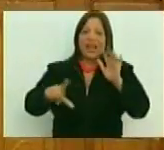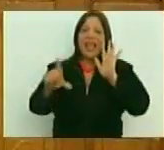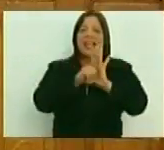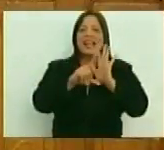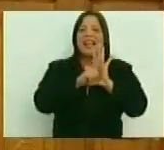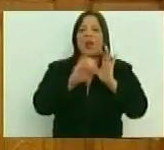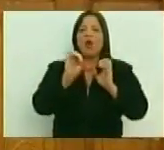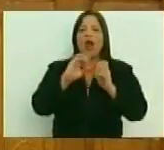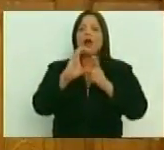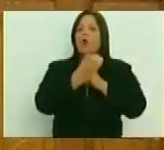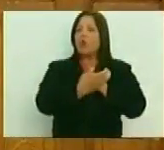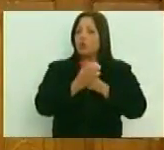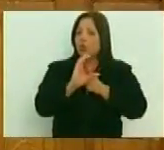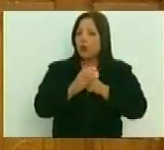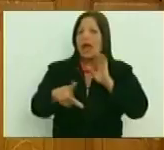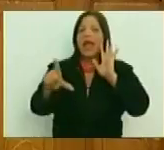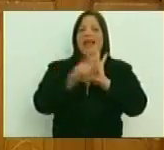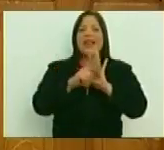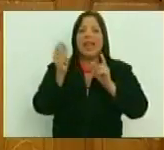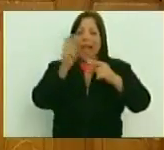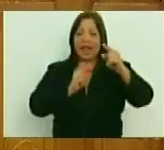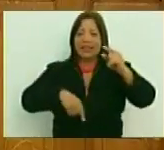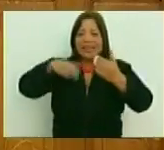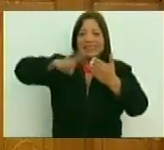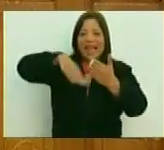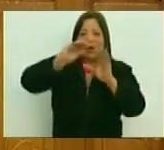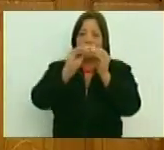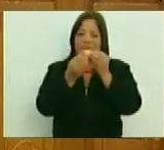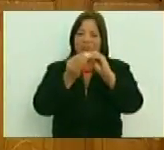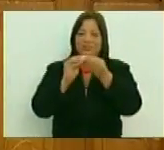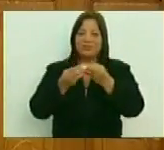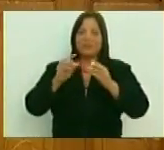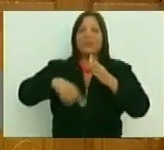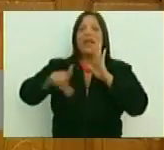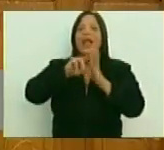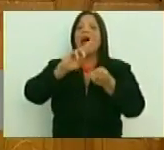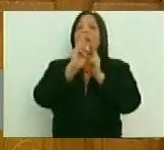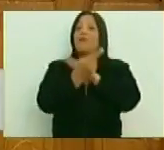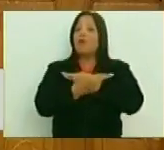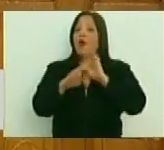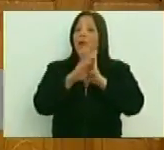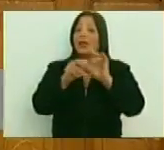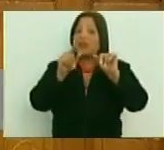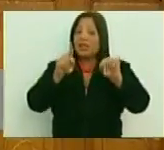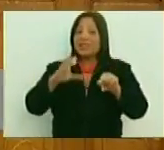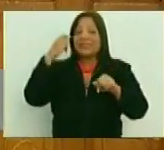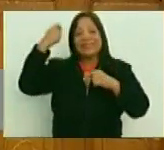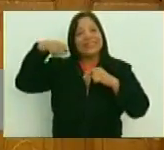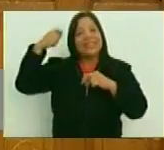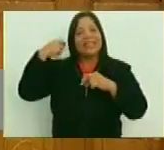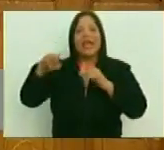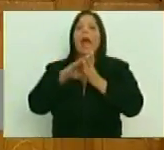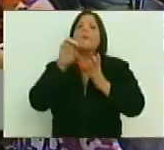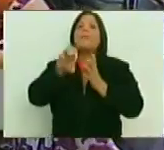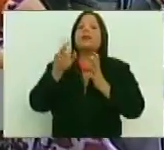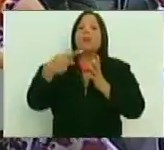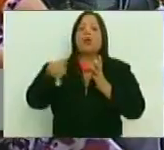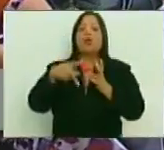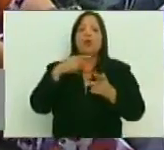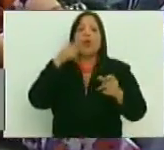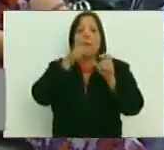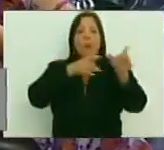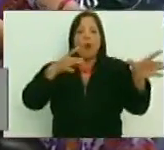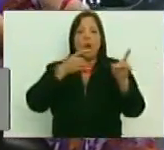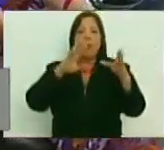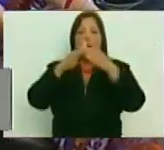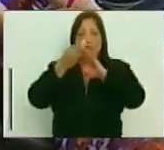orgánica de la cultura, la ley de artesanos y artesanas, la reforma de la ley de cine, la ley de patrimonio cultural de los pueblos